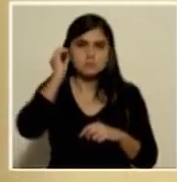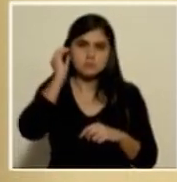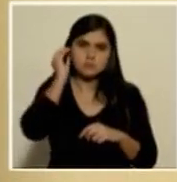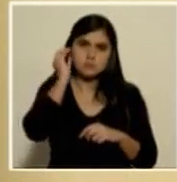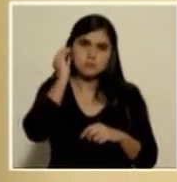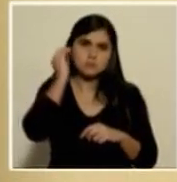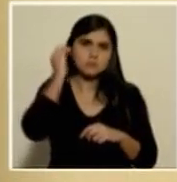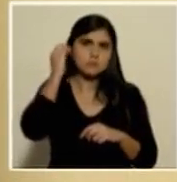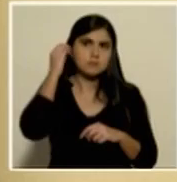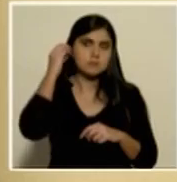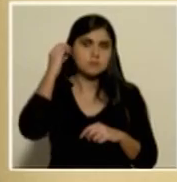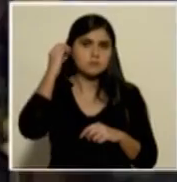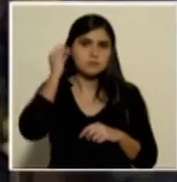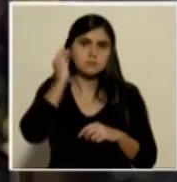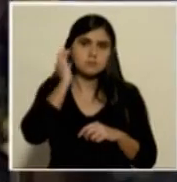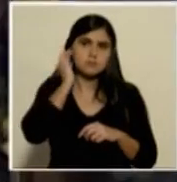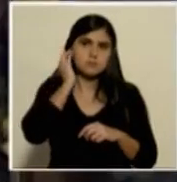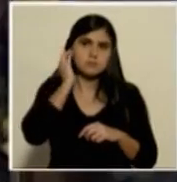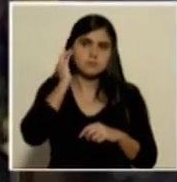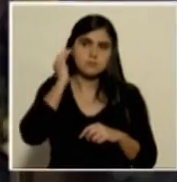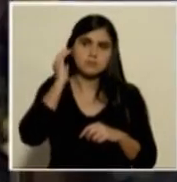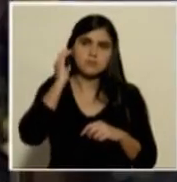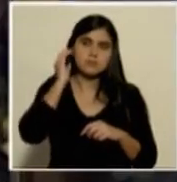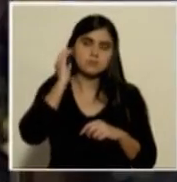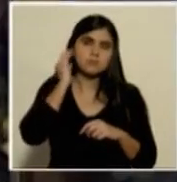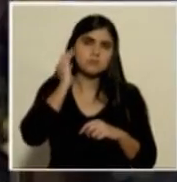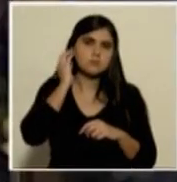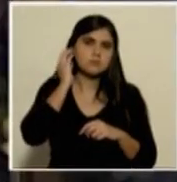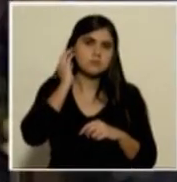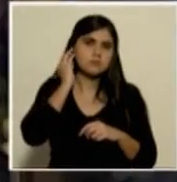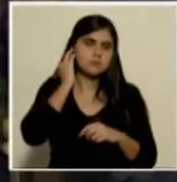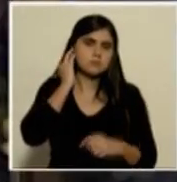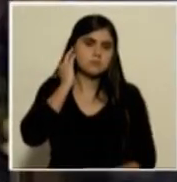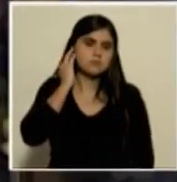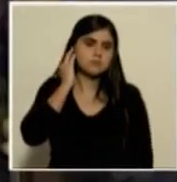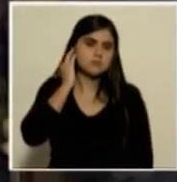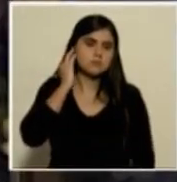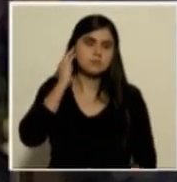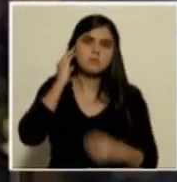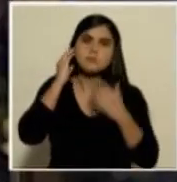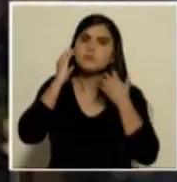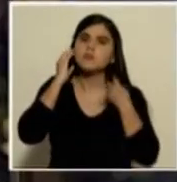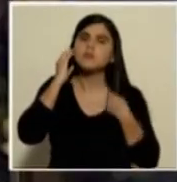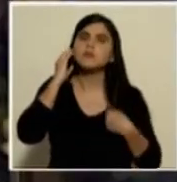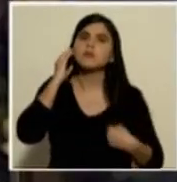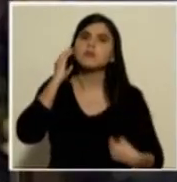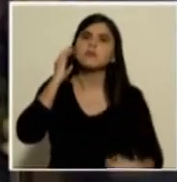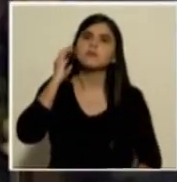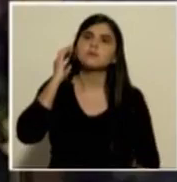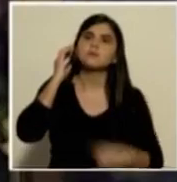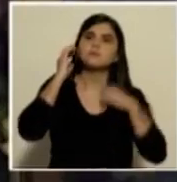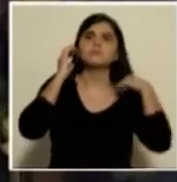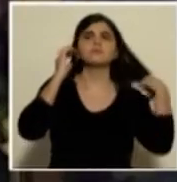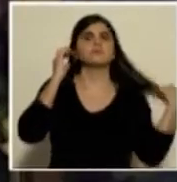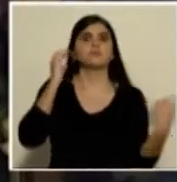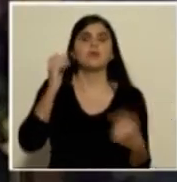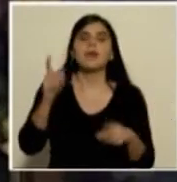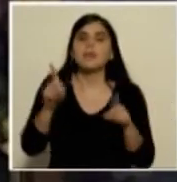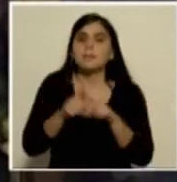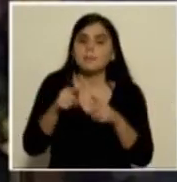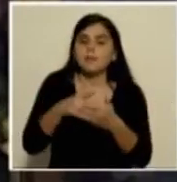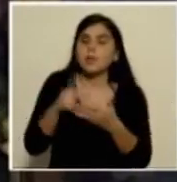el otro tema, bueno, es la priorización de los proyectos. Sí. También acerca... En los proyectos, tal